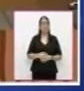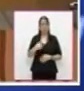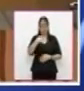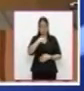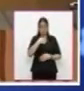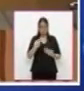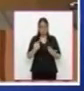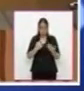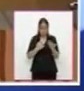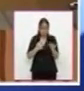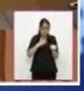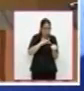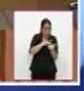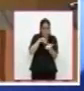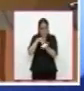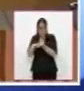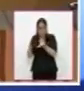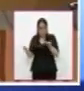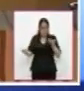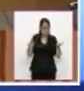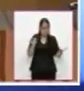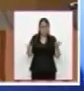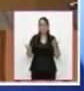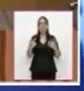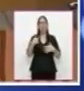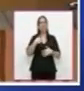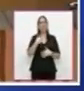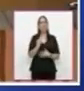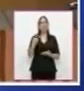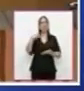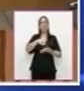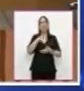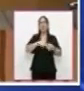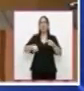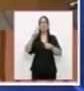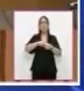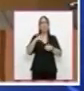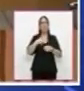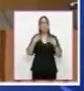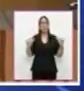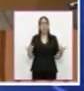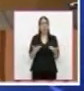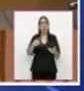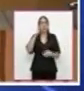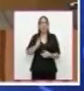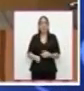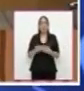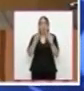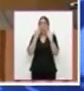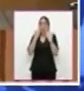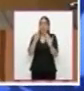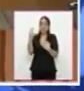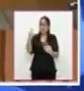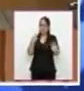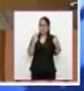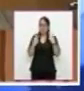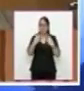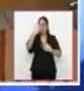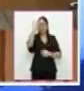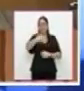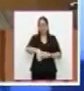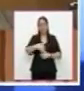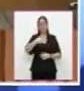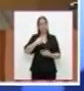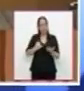de estos 23 sí, años, creo que muy relevante por distintas instituciones, y creo que esto ha formado mi criterio, mi carrera y las